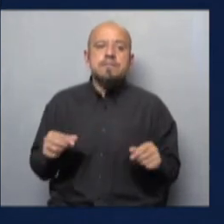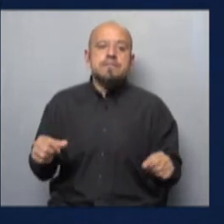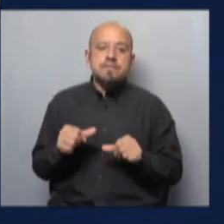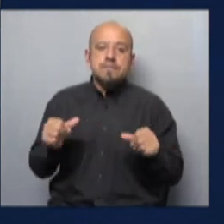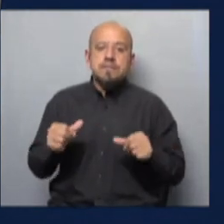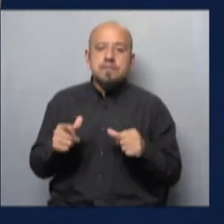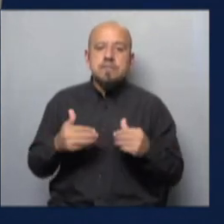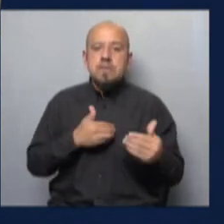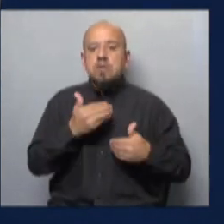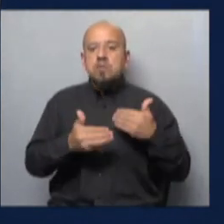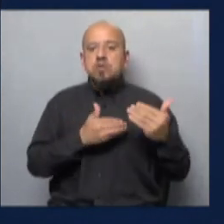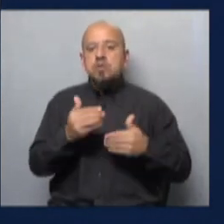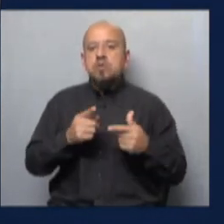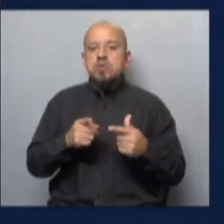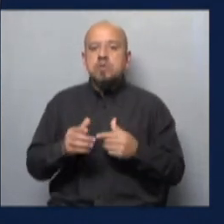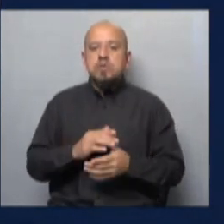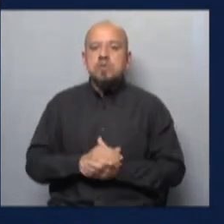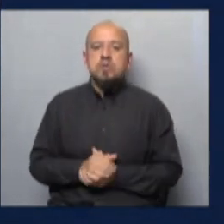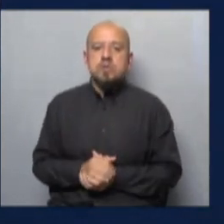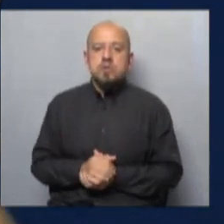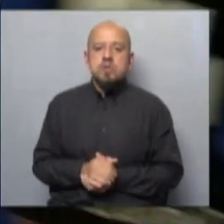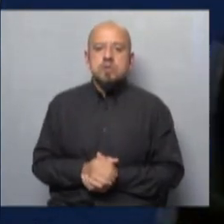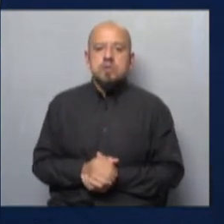los procesos de regularización